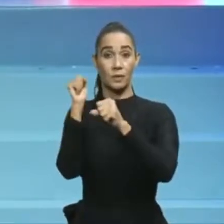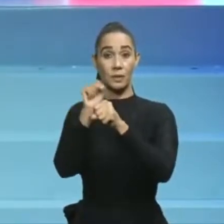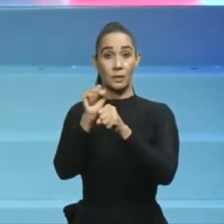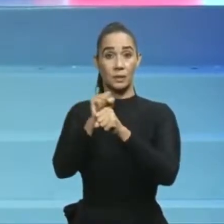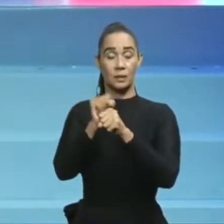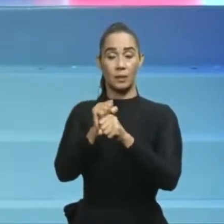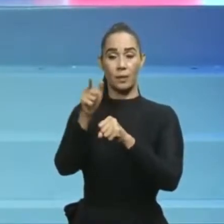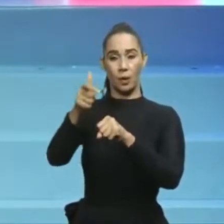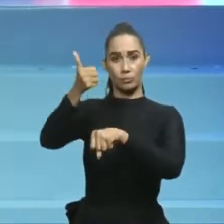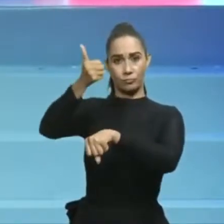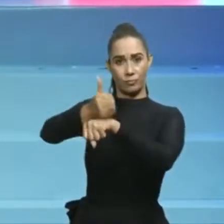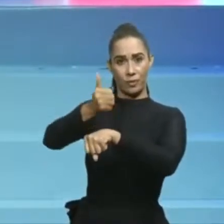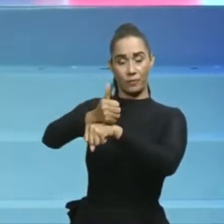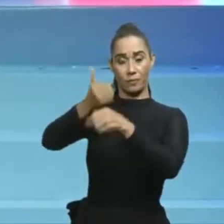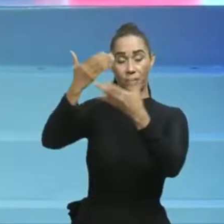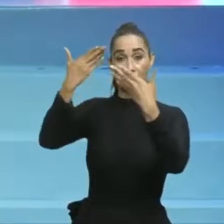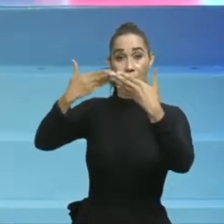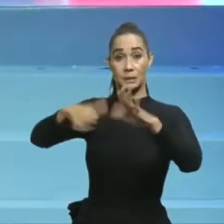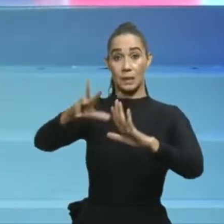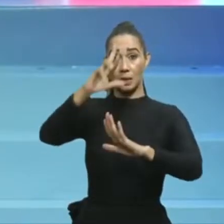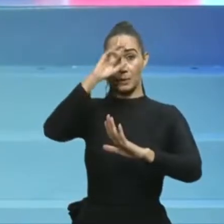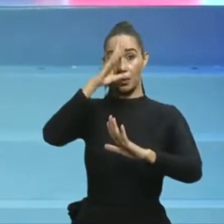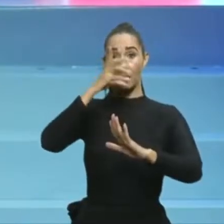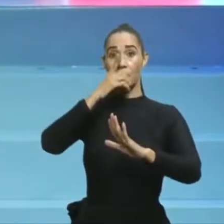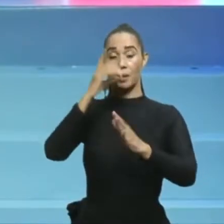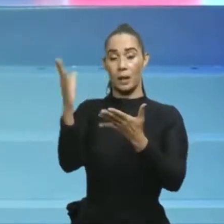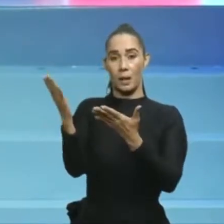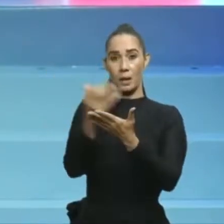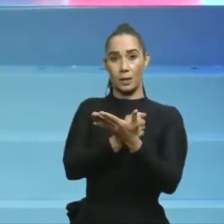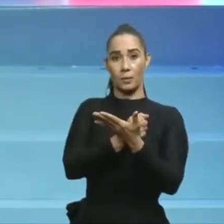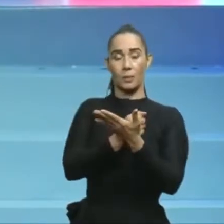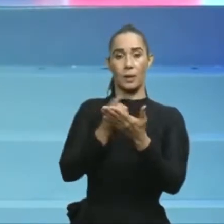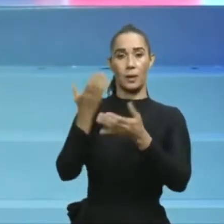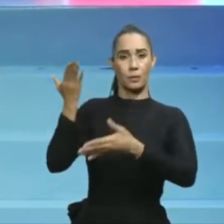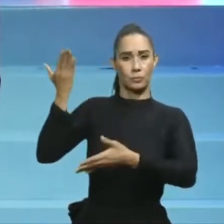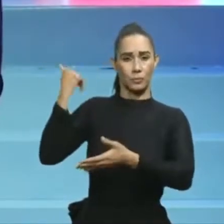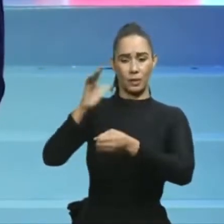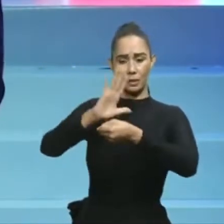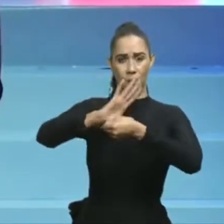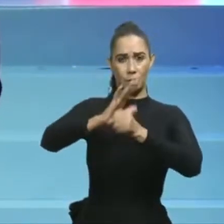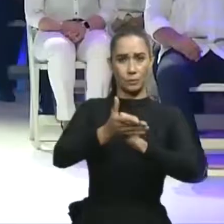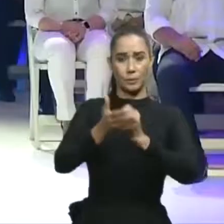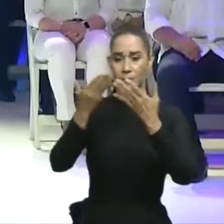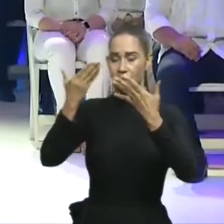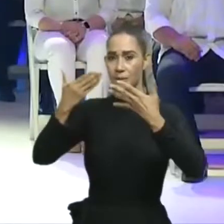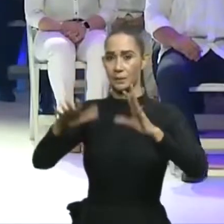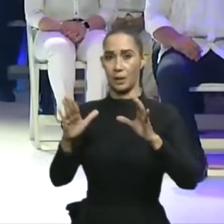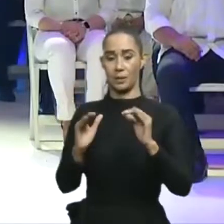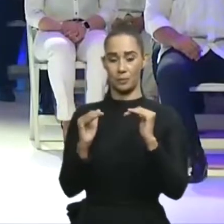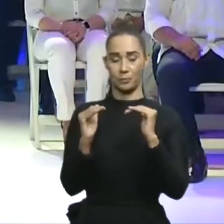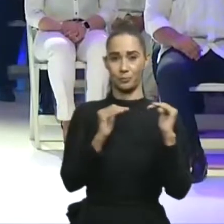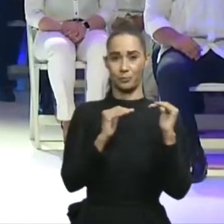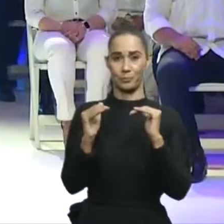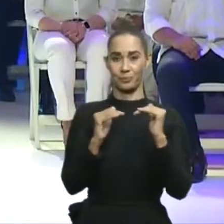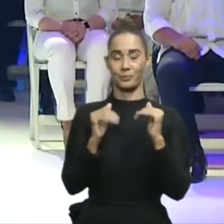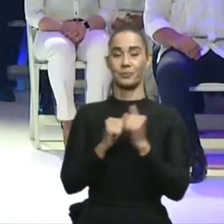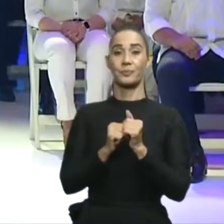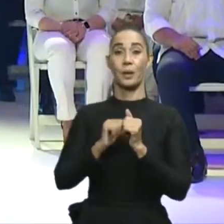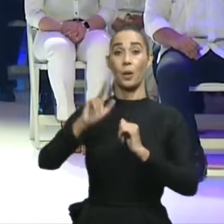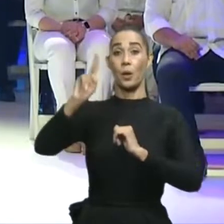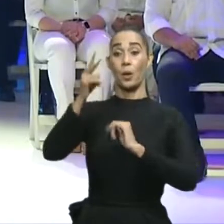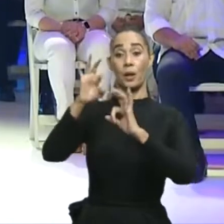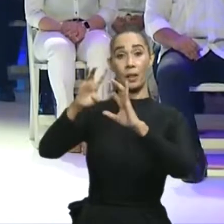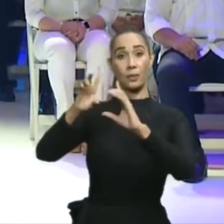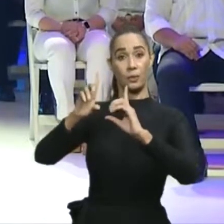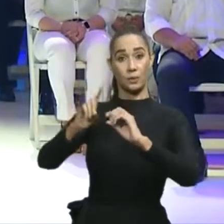se afirma que el país ya ha recuperado los niveles previos a la pandemia incluso para algunos niveles como el primer ciclo de la